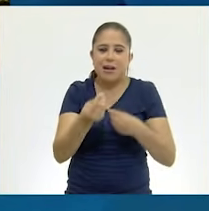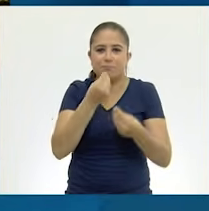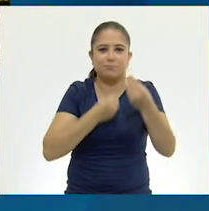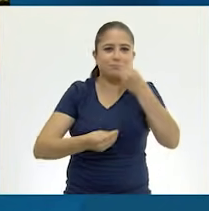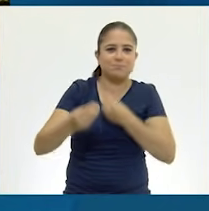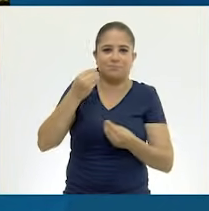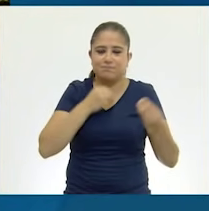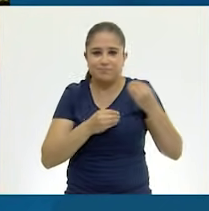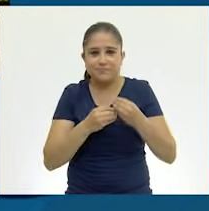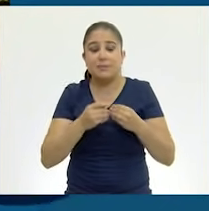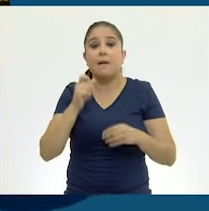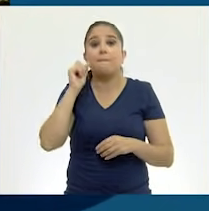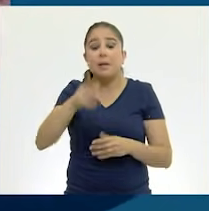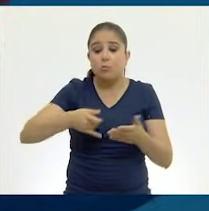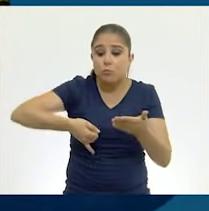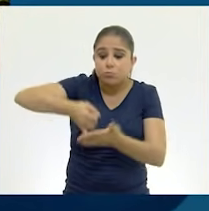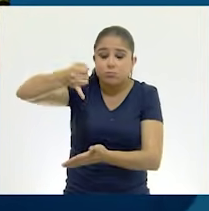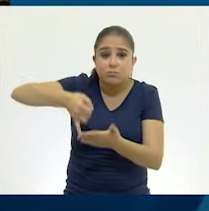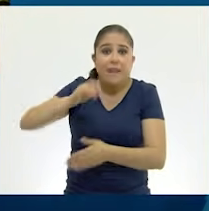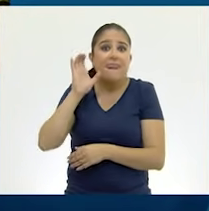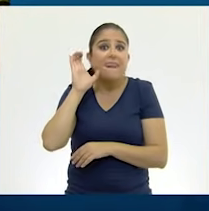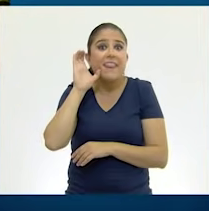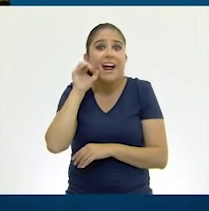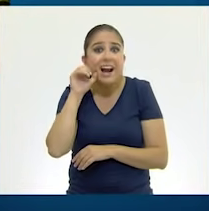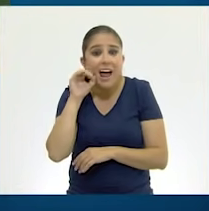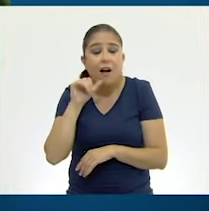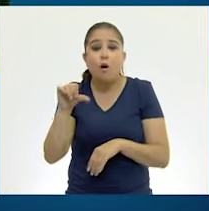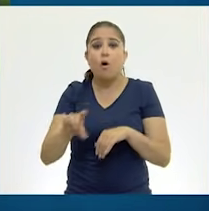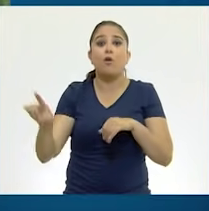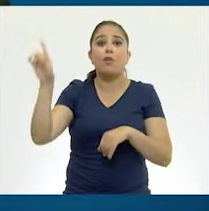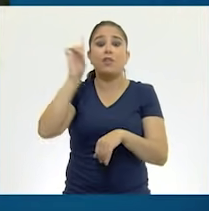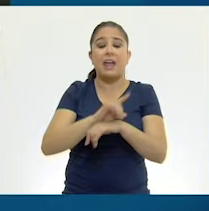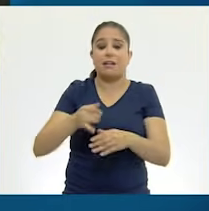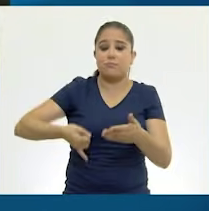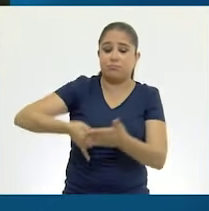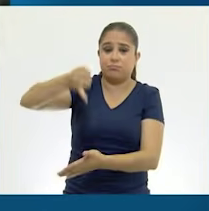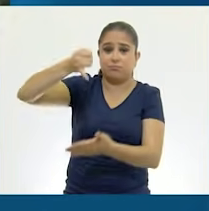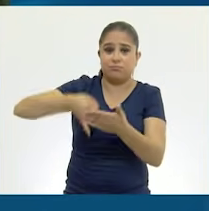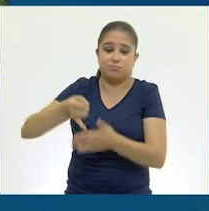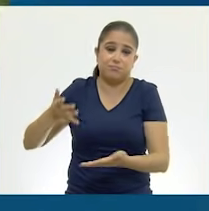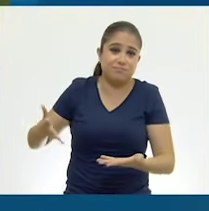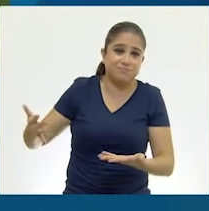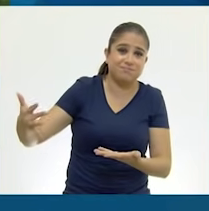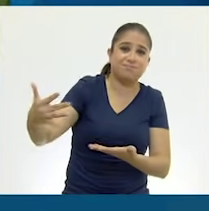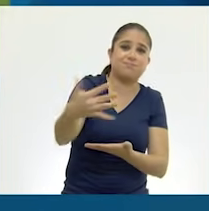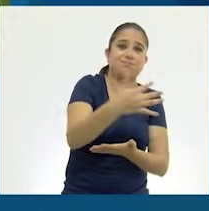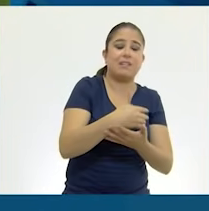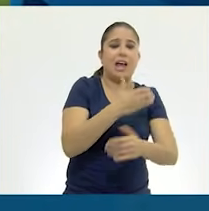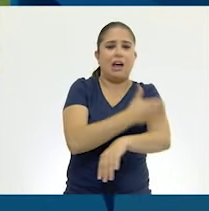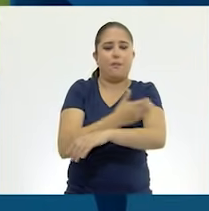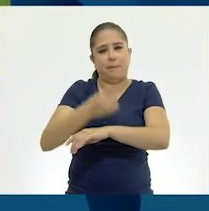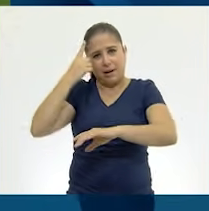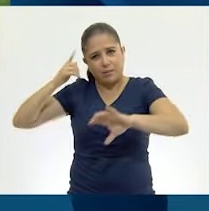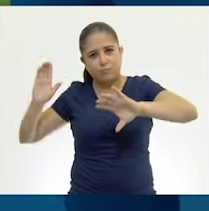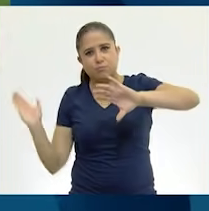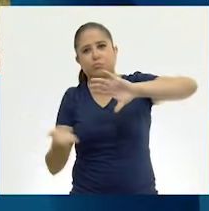También sembramos naranjas. Hoy es un día de cosecha. Vamos a acompañar a los